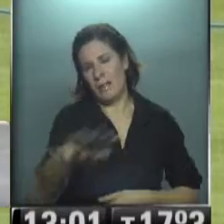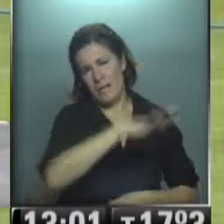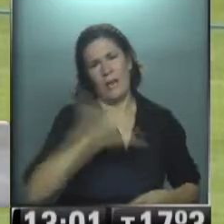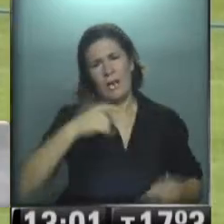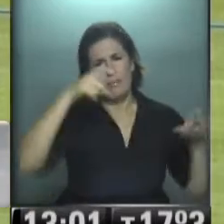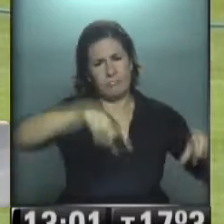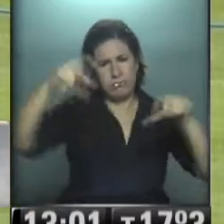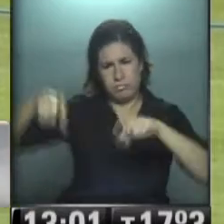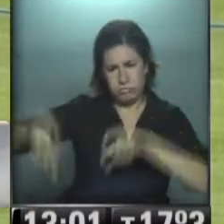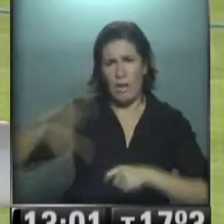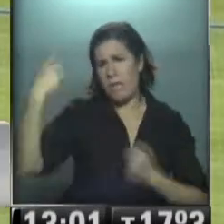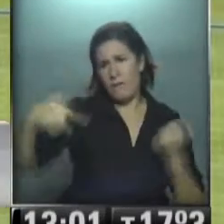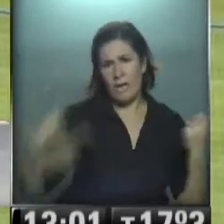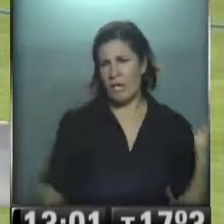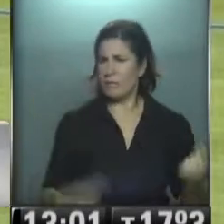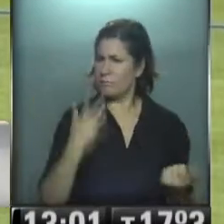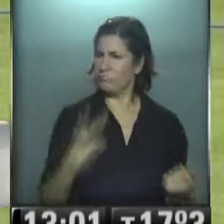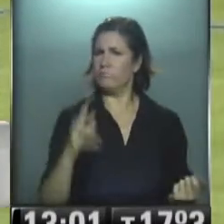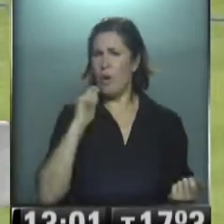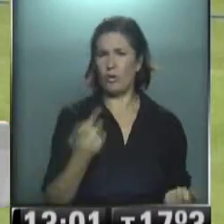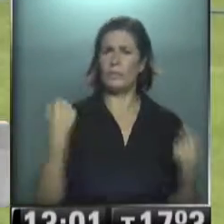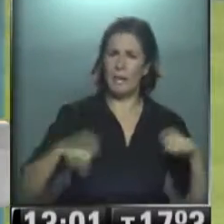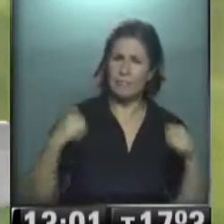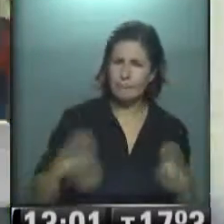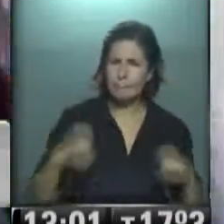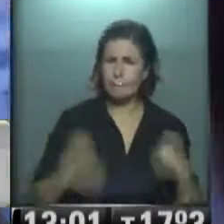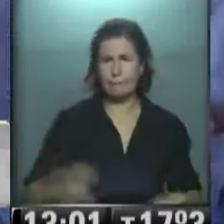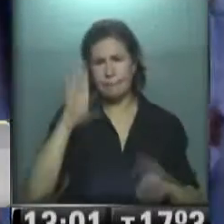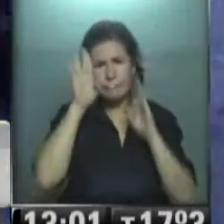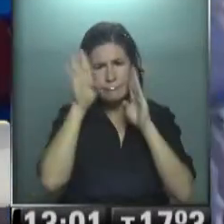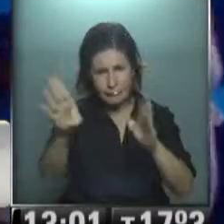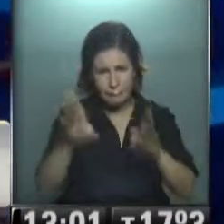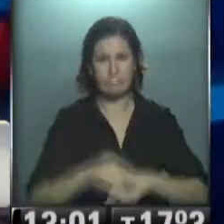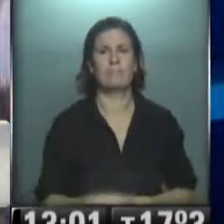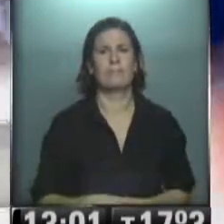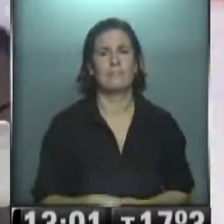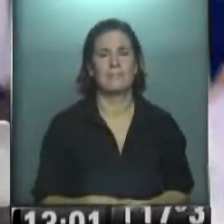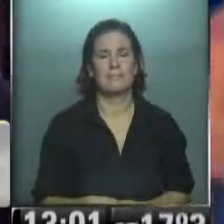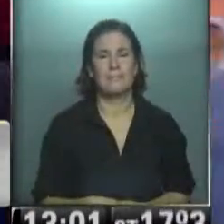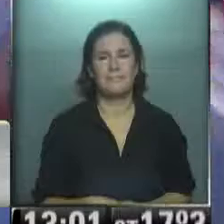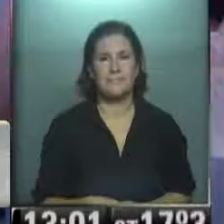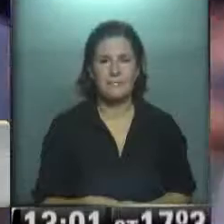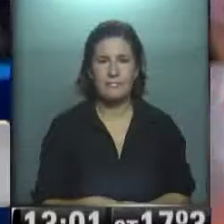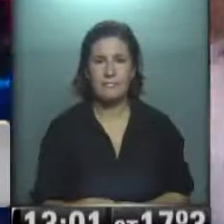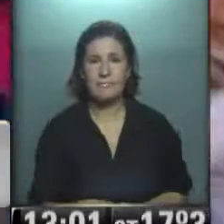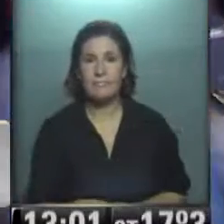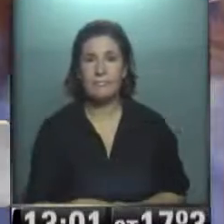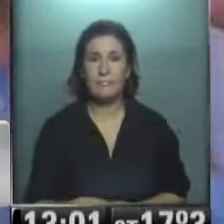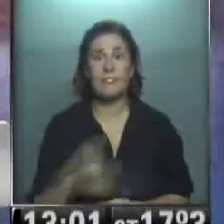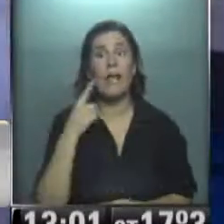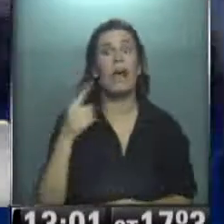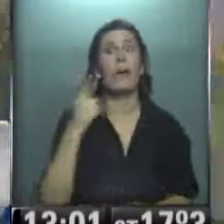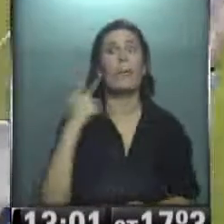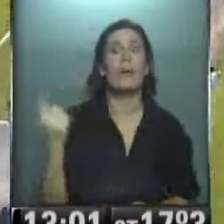AFA, precioso predio de la AFA para entrenarse y para ponerse en la puesta a punto. Vamos a ver si encontramos al director Alejandro, de orquesta. Vení,